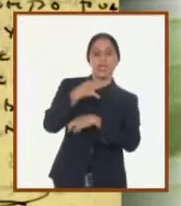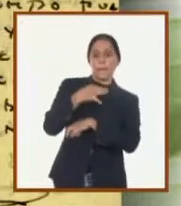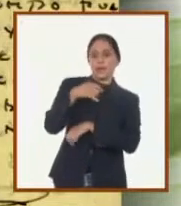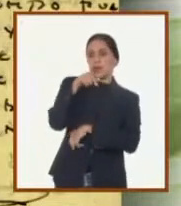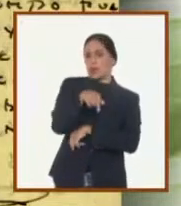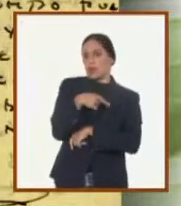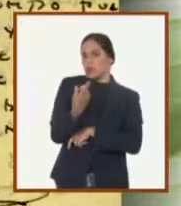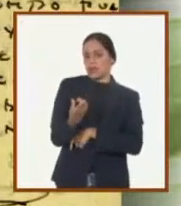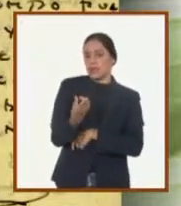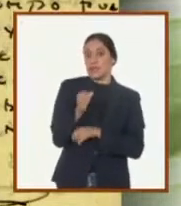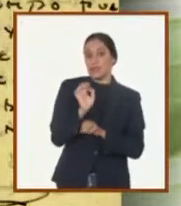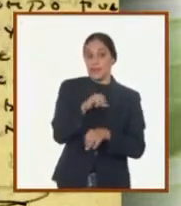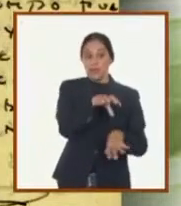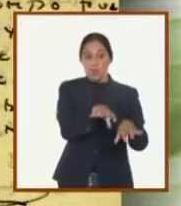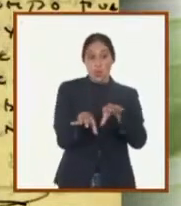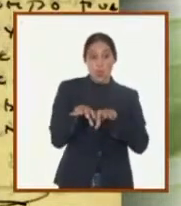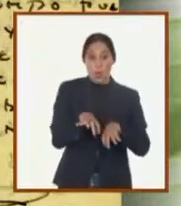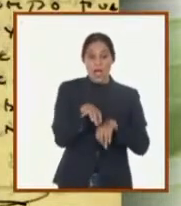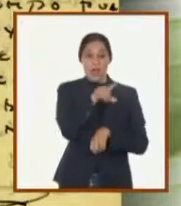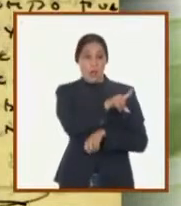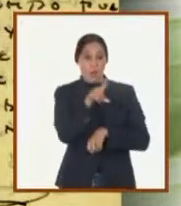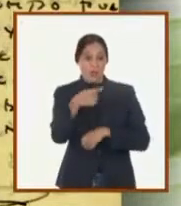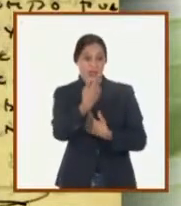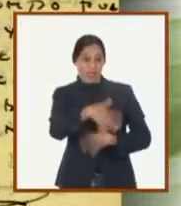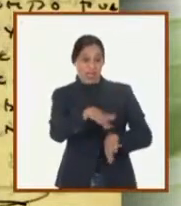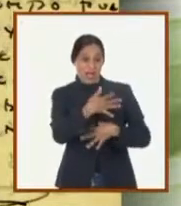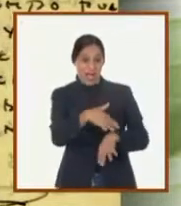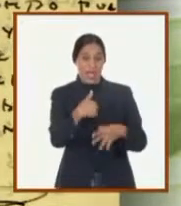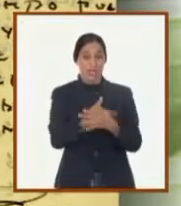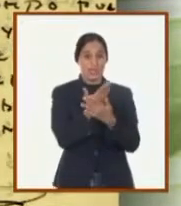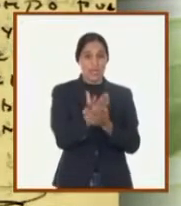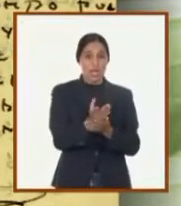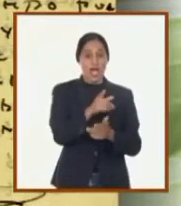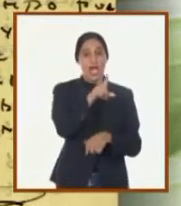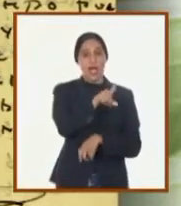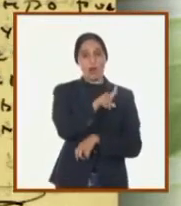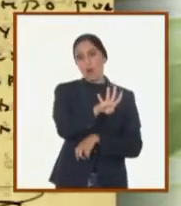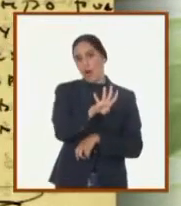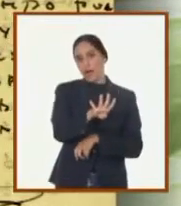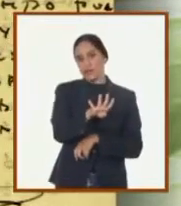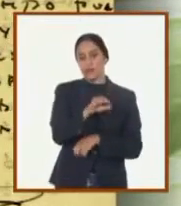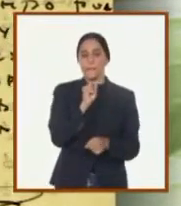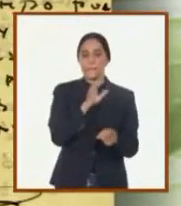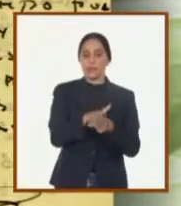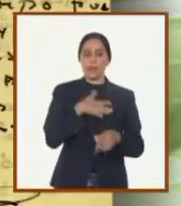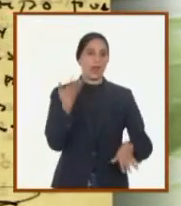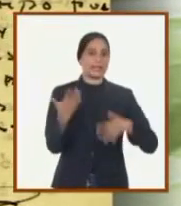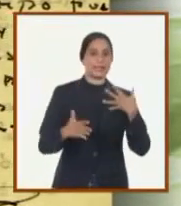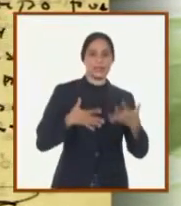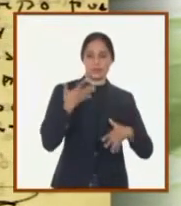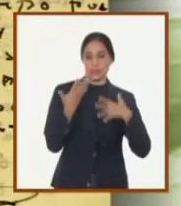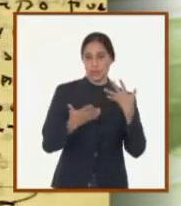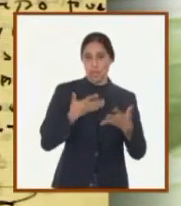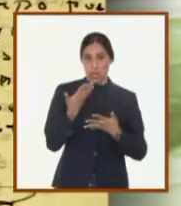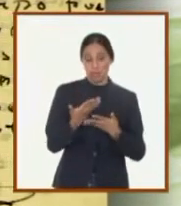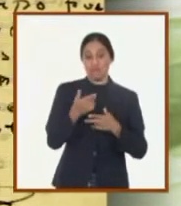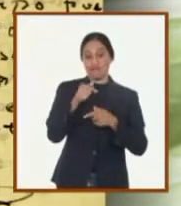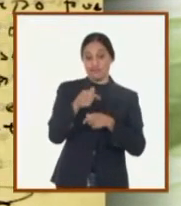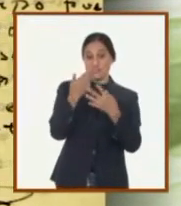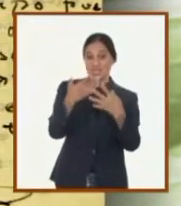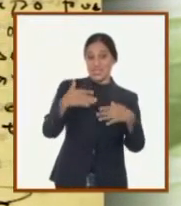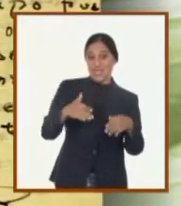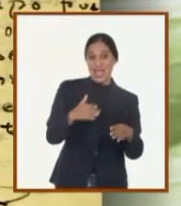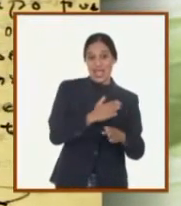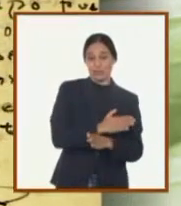por eso en 11 el día 4 hicimos la actividad conmemorativa y iniciamos la jornada que se va a extender